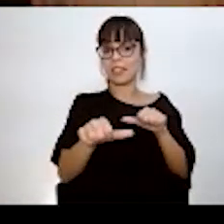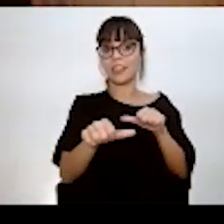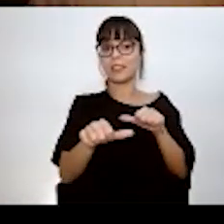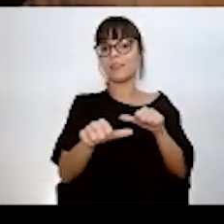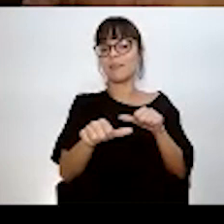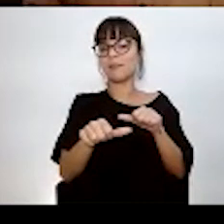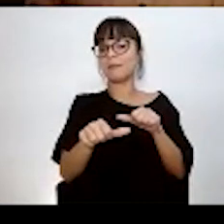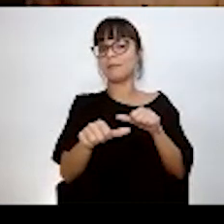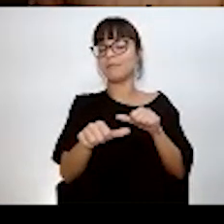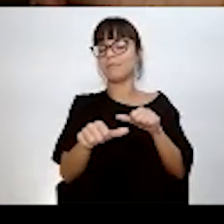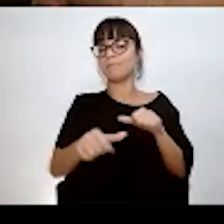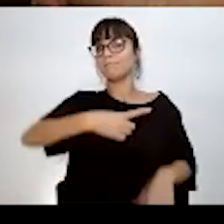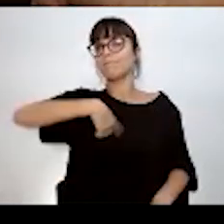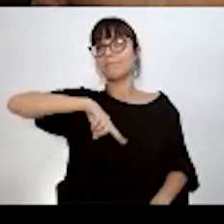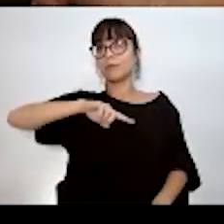una especie